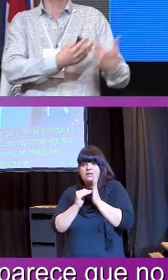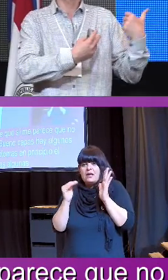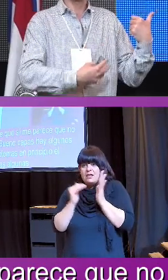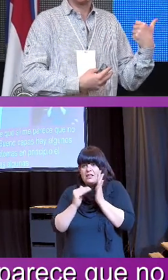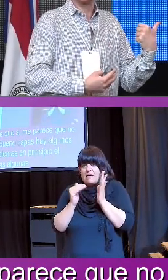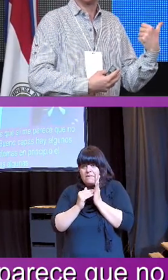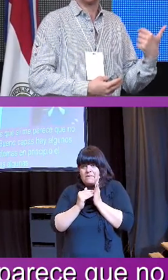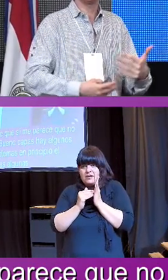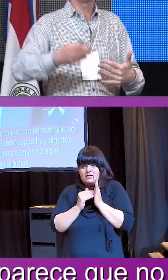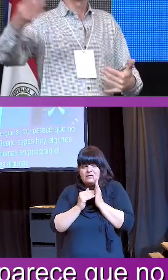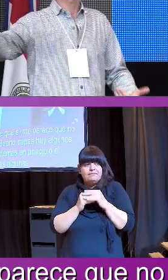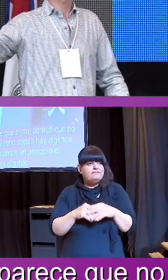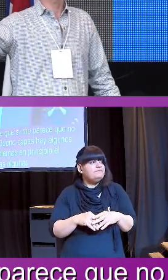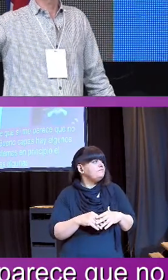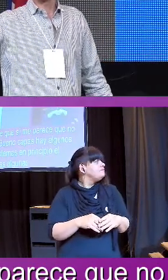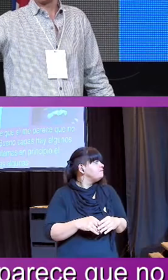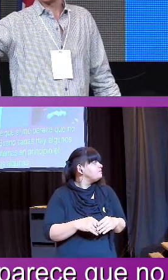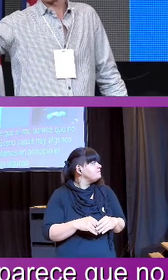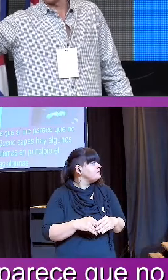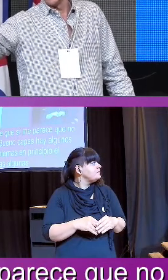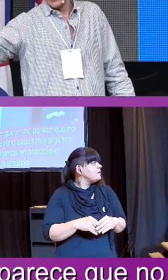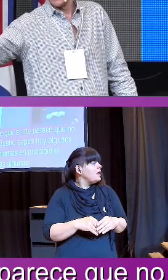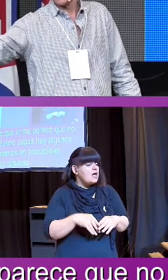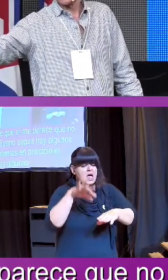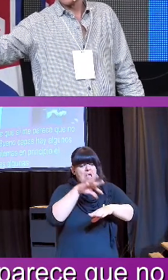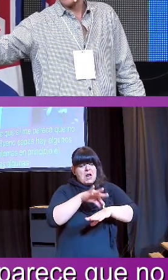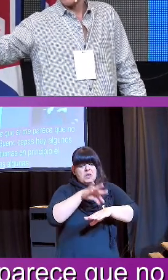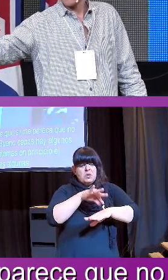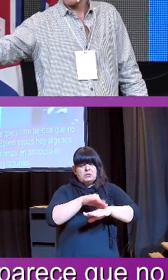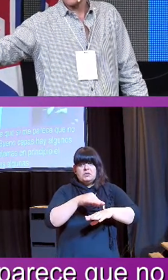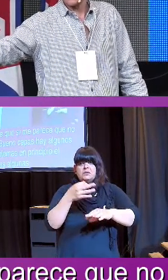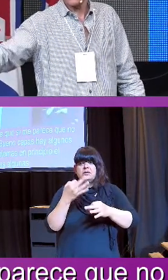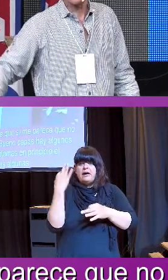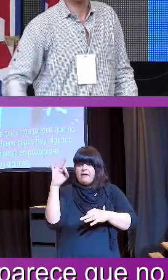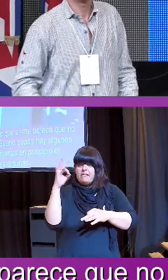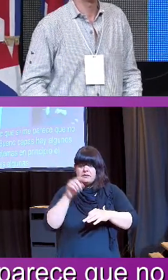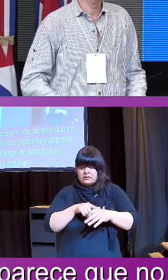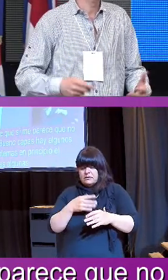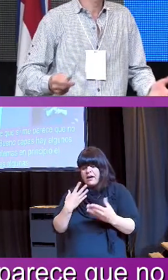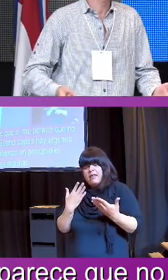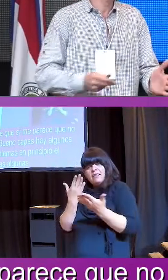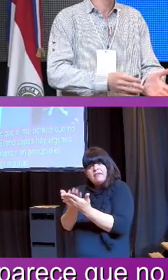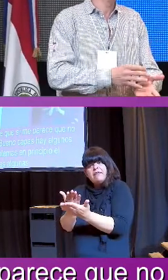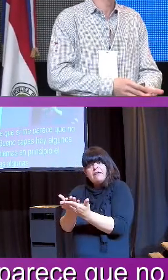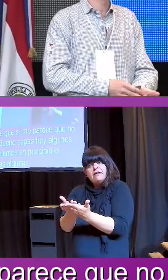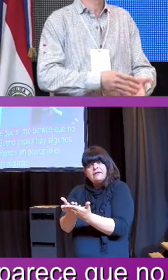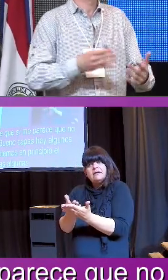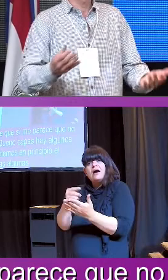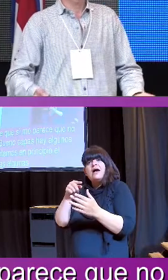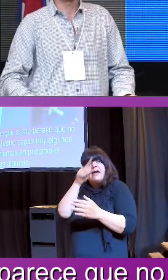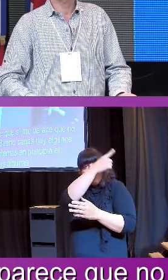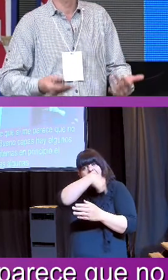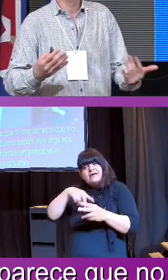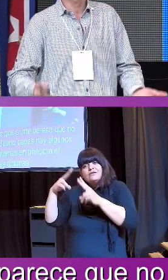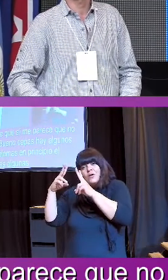tantos que puntúan en esta escala reciben por el experto el diagnóstico de autismo? ¿Sí? Eso es lo que estamos validando. Todavía no terminó, estamos muy cerca.